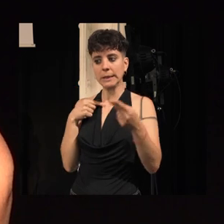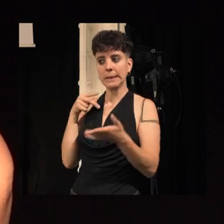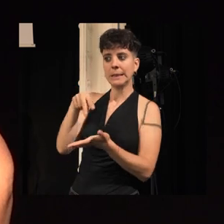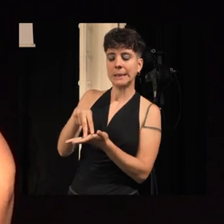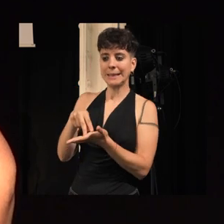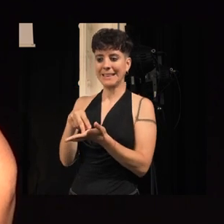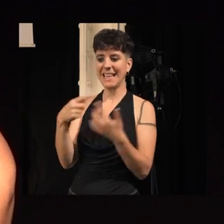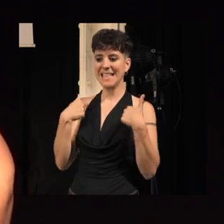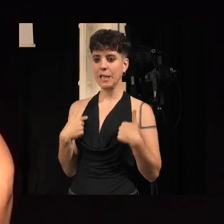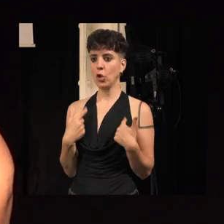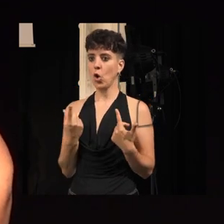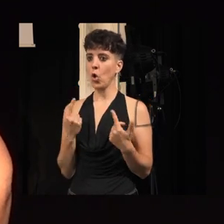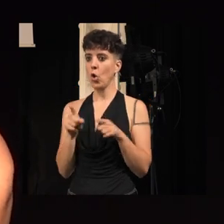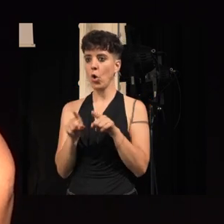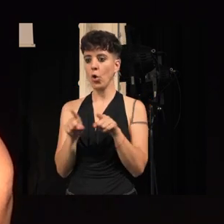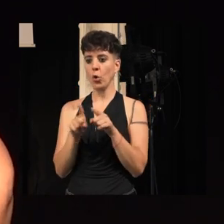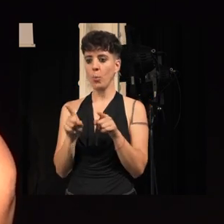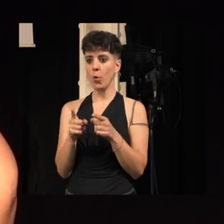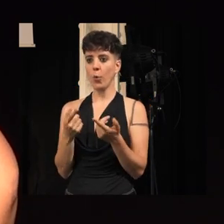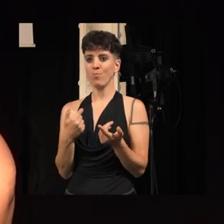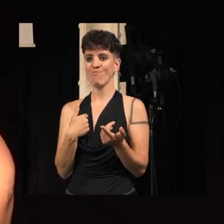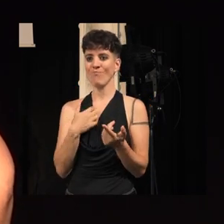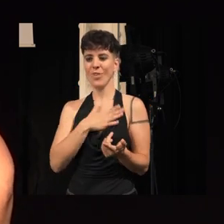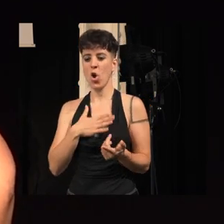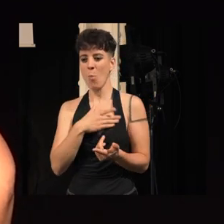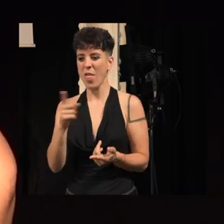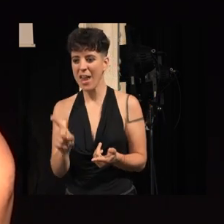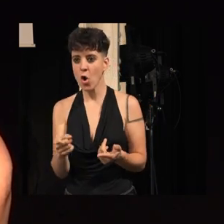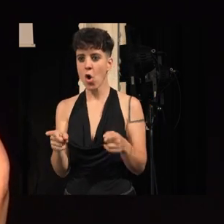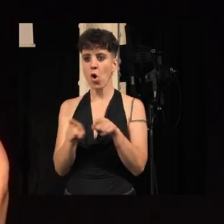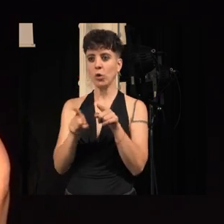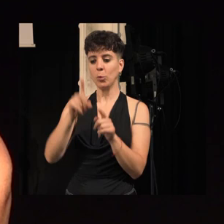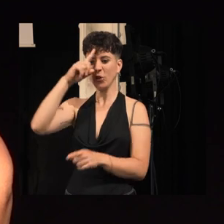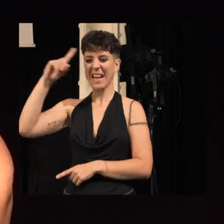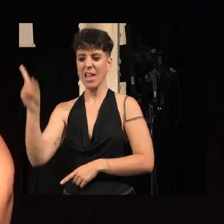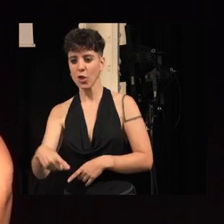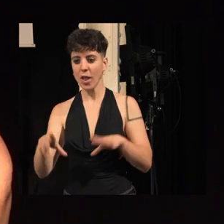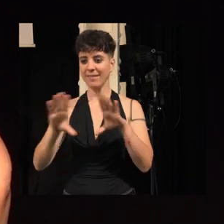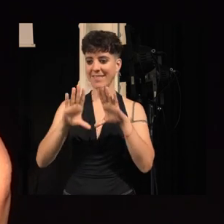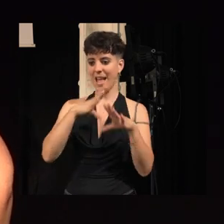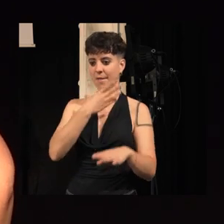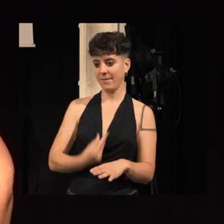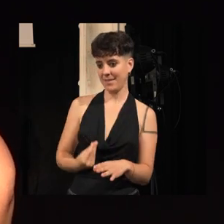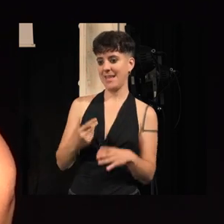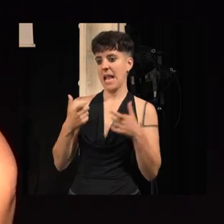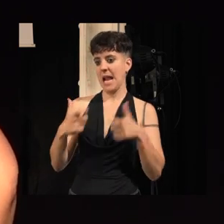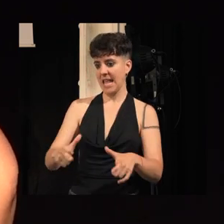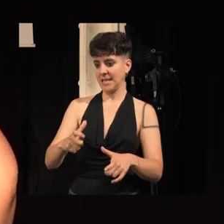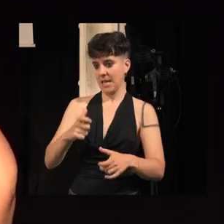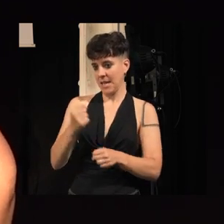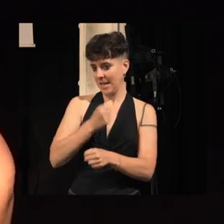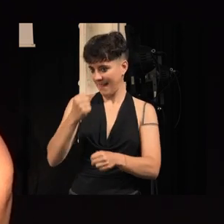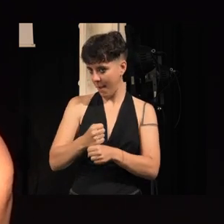profana, en el que siempre me siento ajena, bastarda desde ser el lugar de lesbiana murciana y de clase obrera?